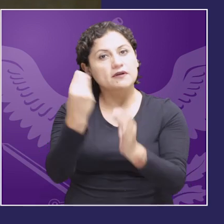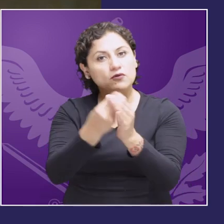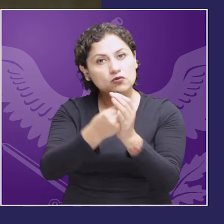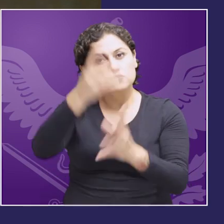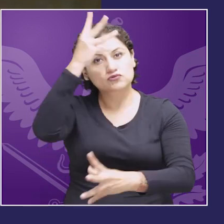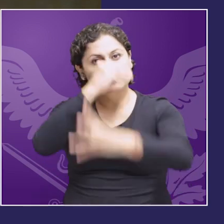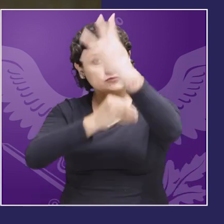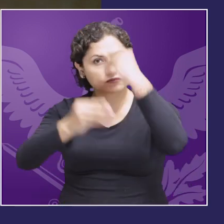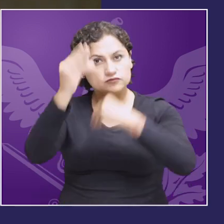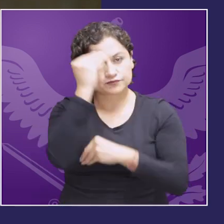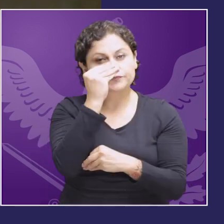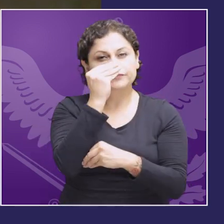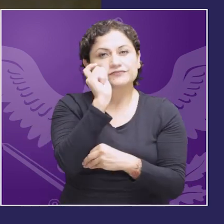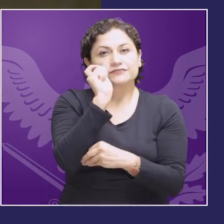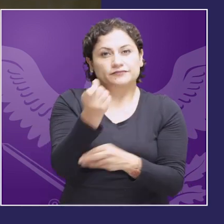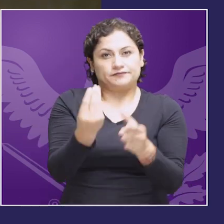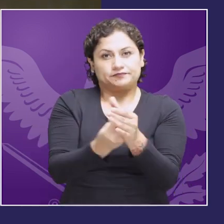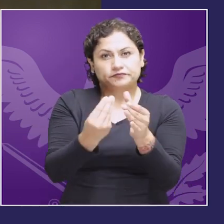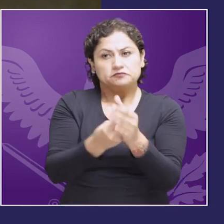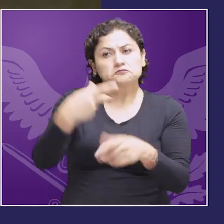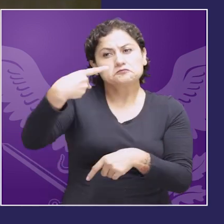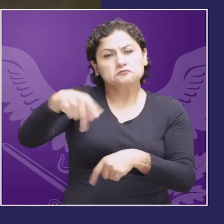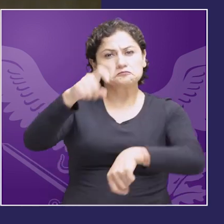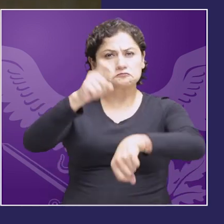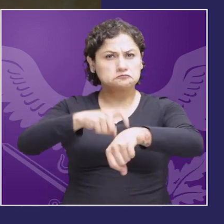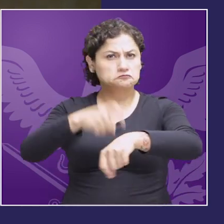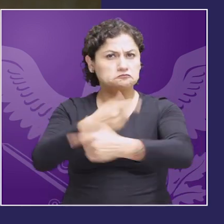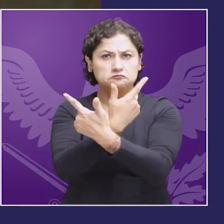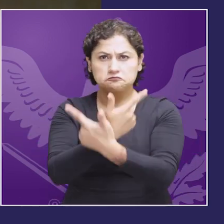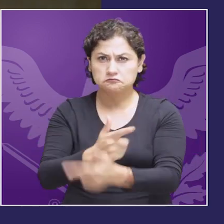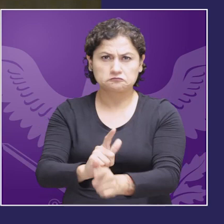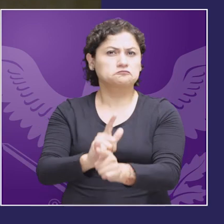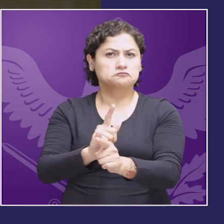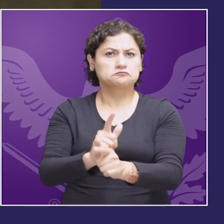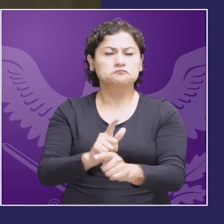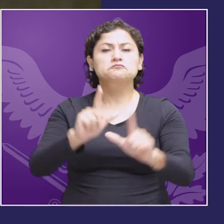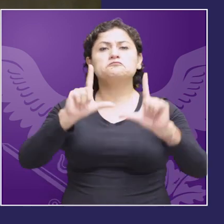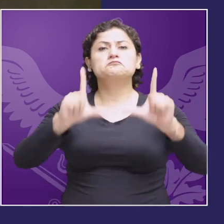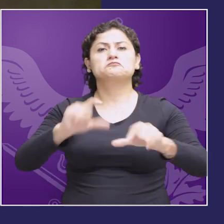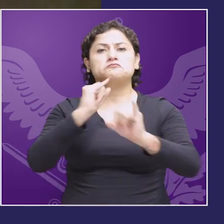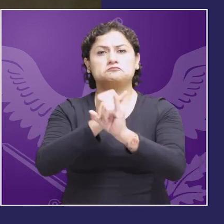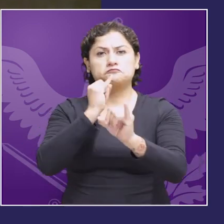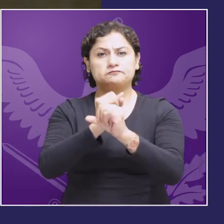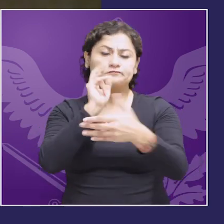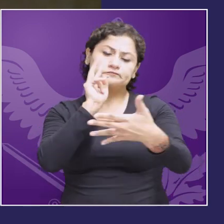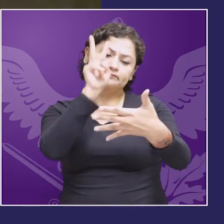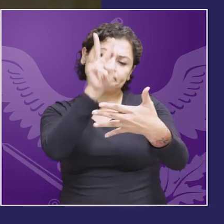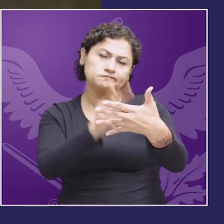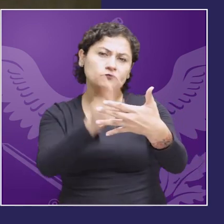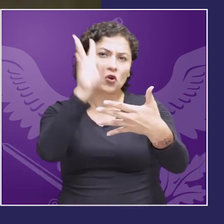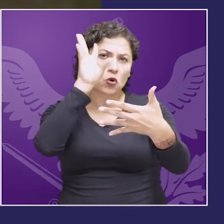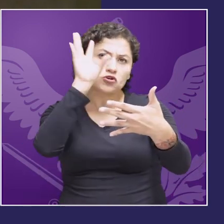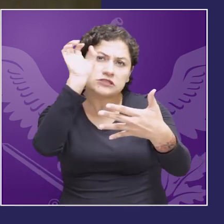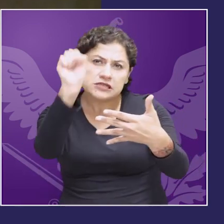tiene que llevar a cabo este curso autogestivo, un curso que tienen que completar en línea en el momento en el que